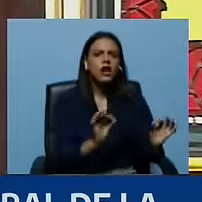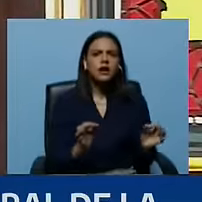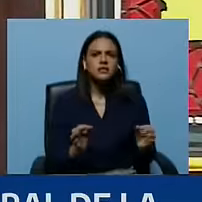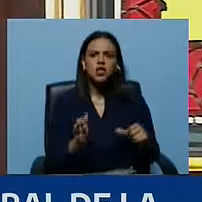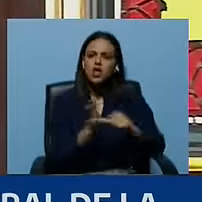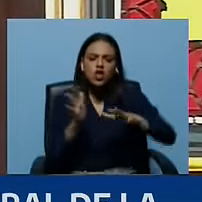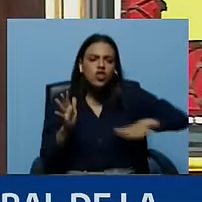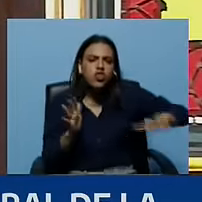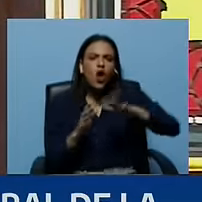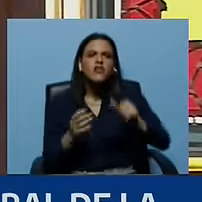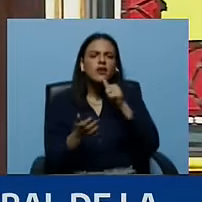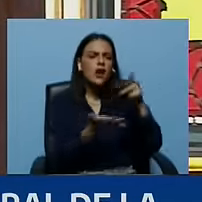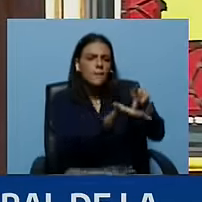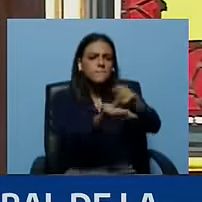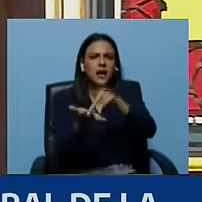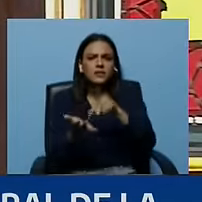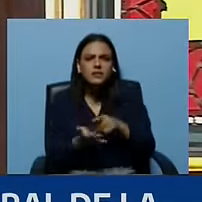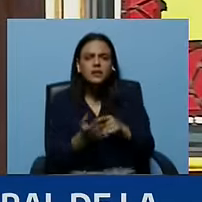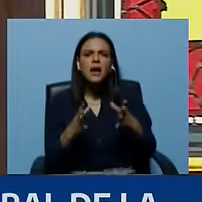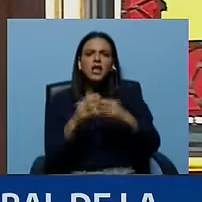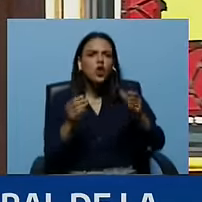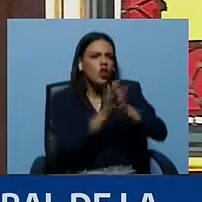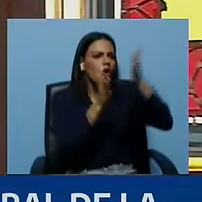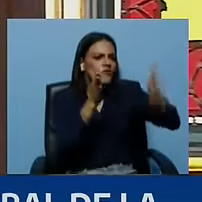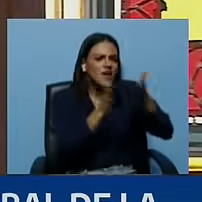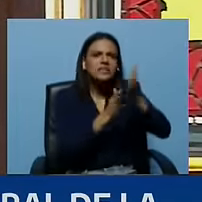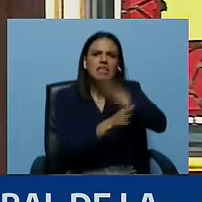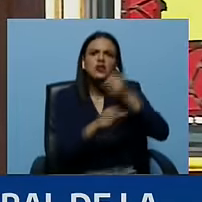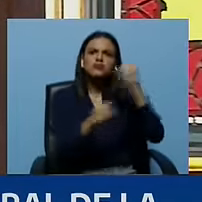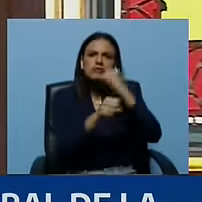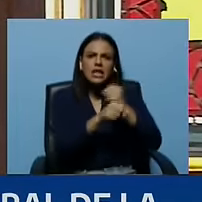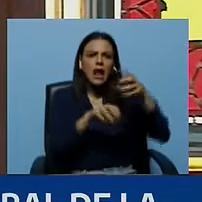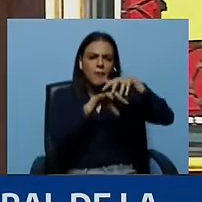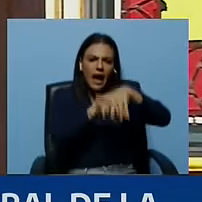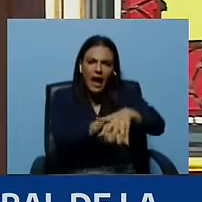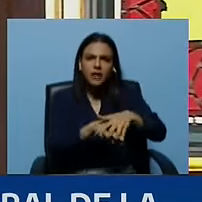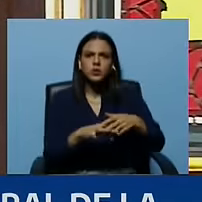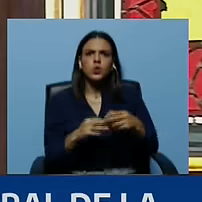Donde más participe los vecinos y la comunidad.